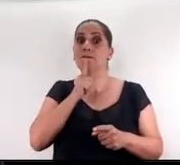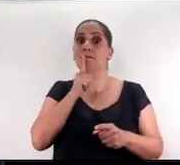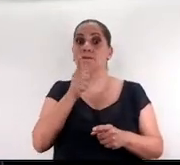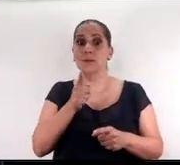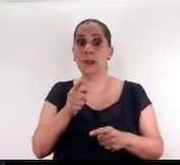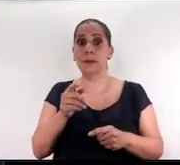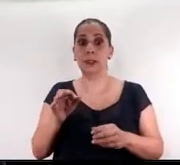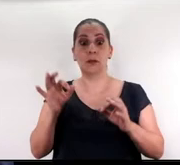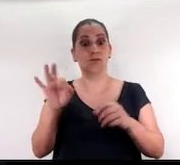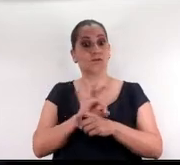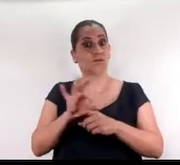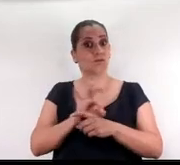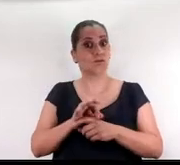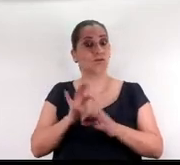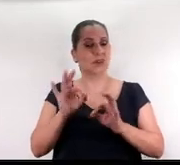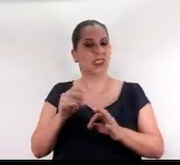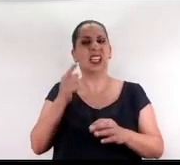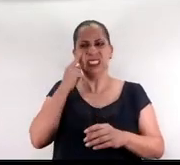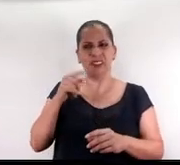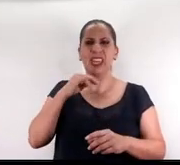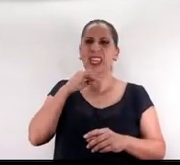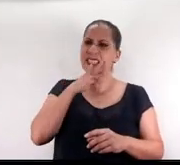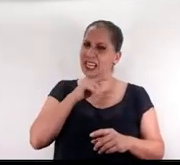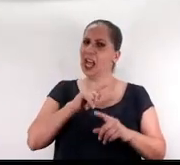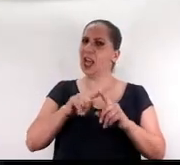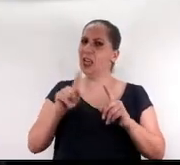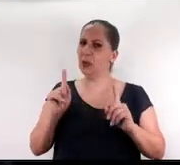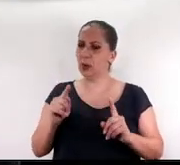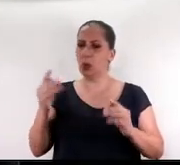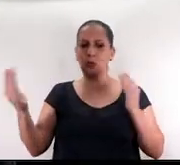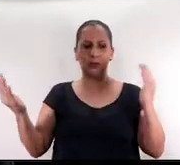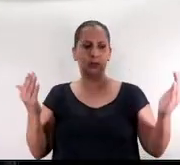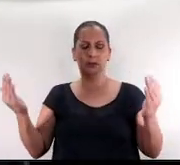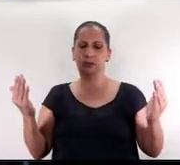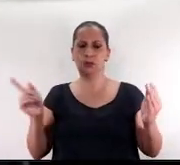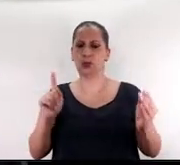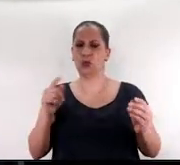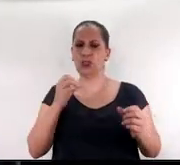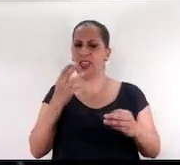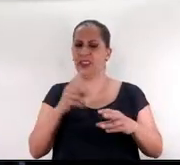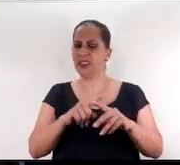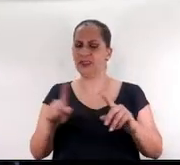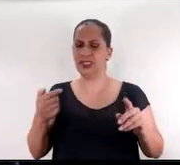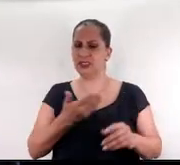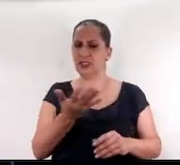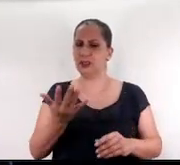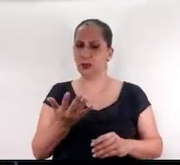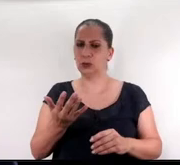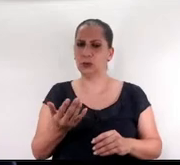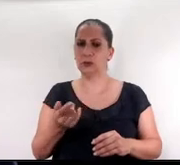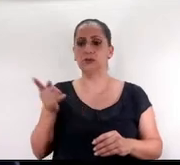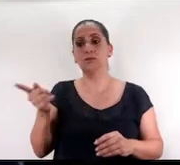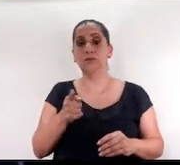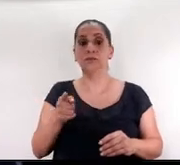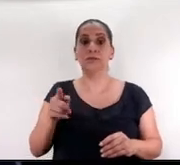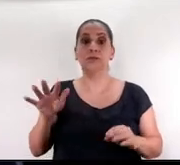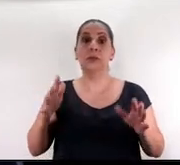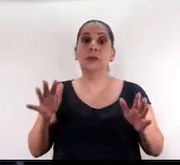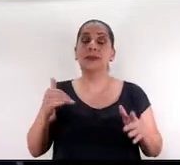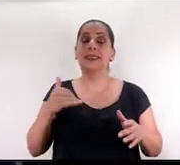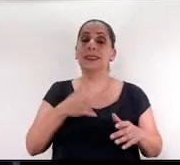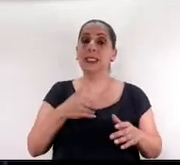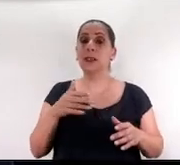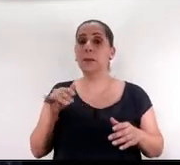parezca extraño, visto esas dos sociedades que no son tan diferentes, es que más o menos tienen los mismos